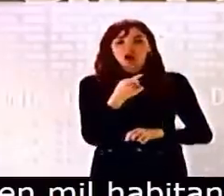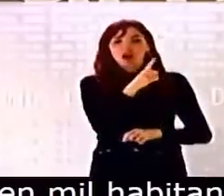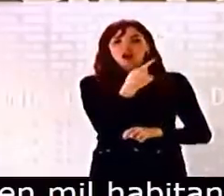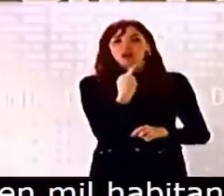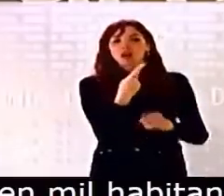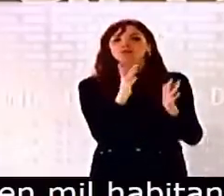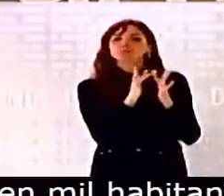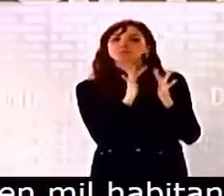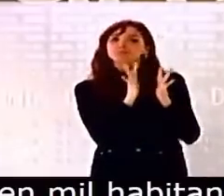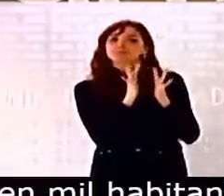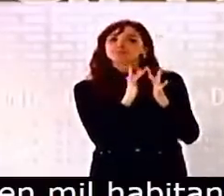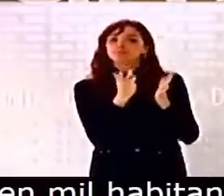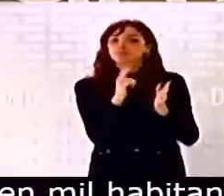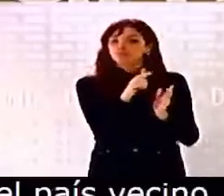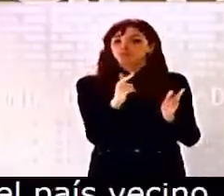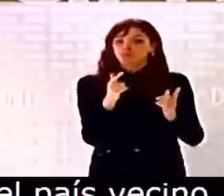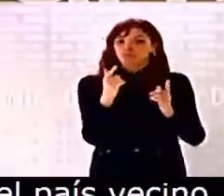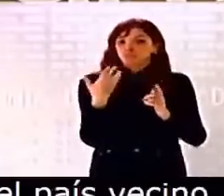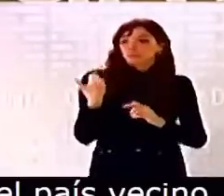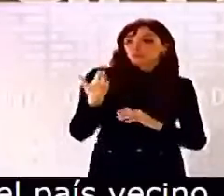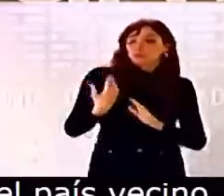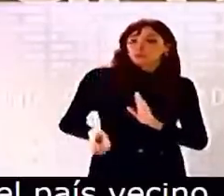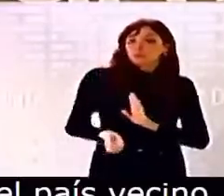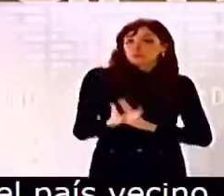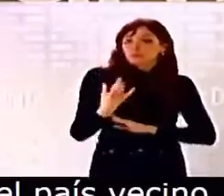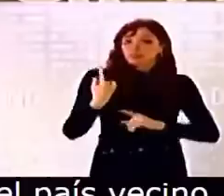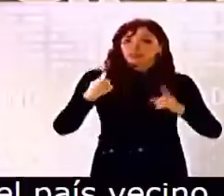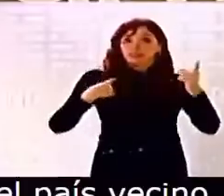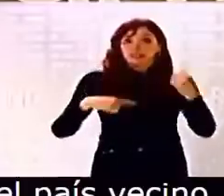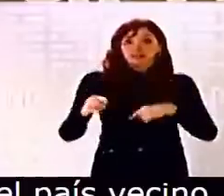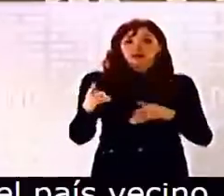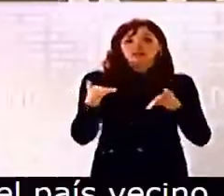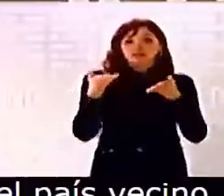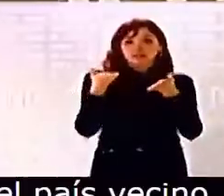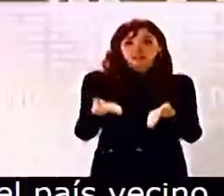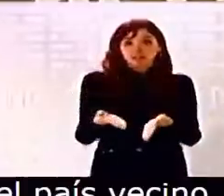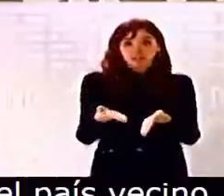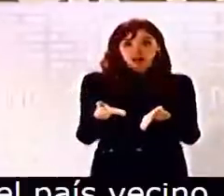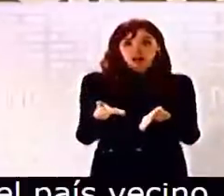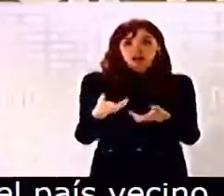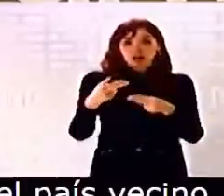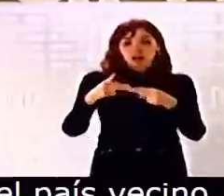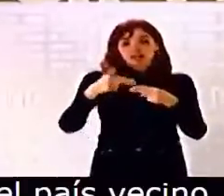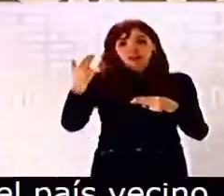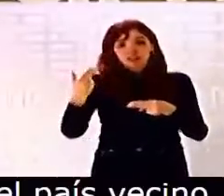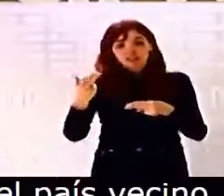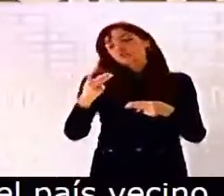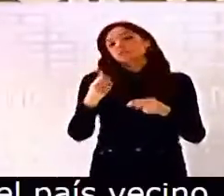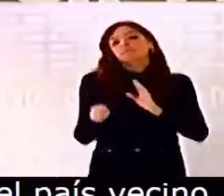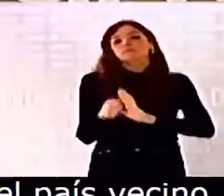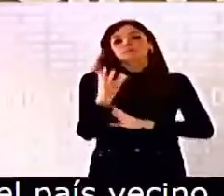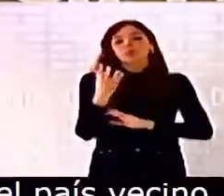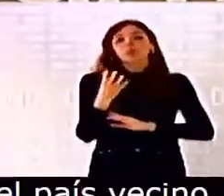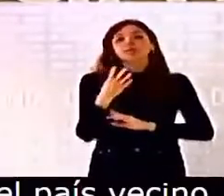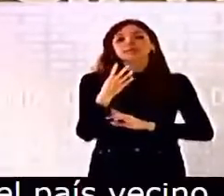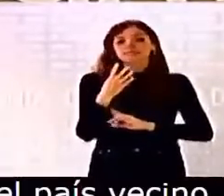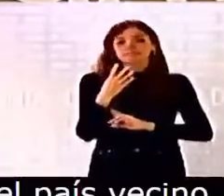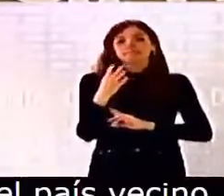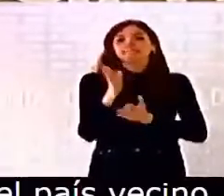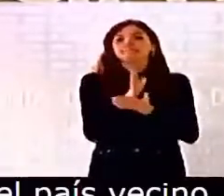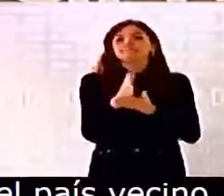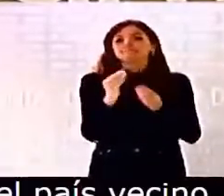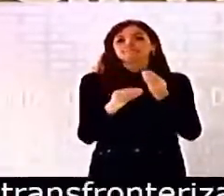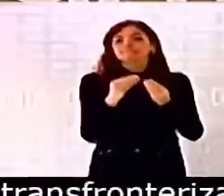país vecino, desde que apareció la Directiva de Asistencia Sanitaria Transfronteriza, se establecen a través del Ministerio de